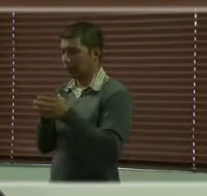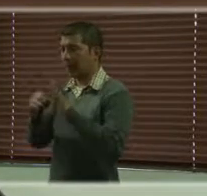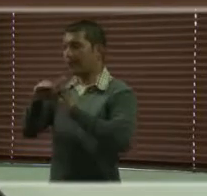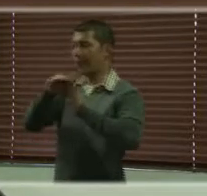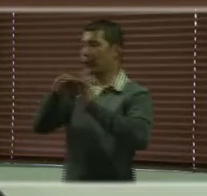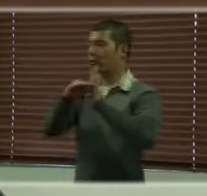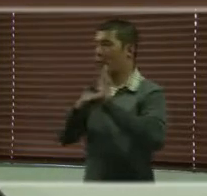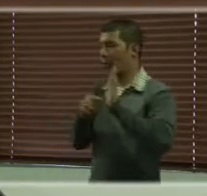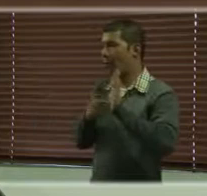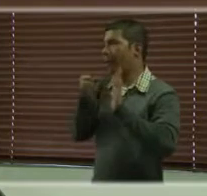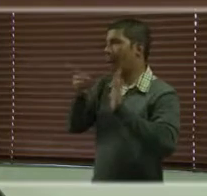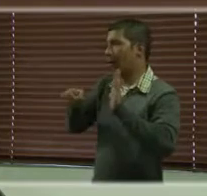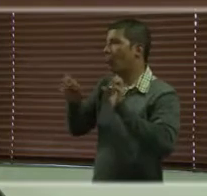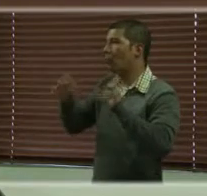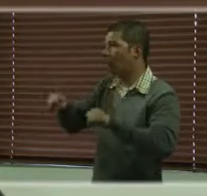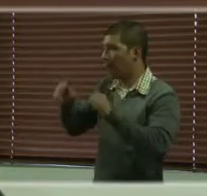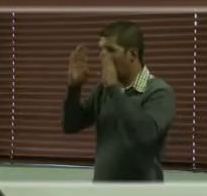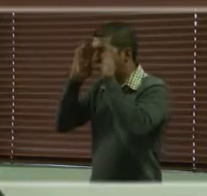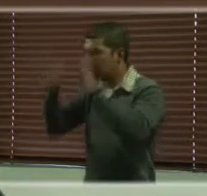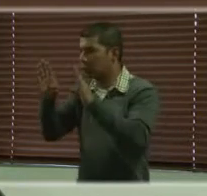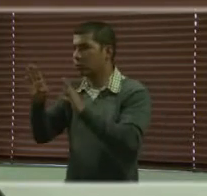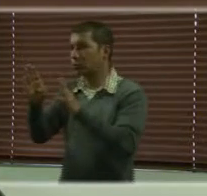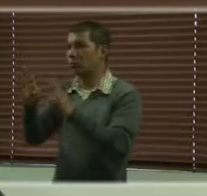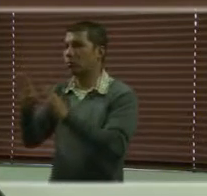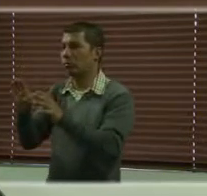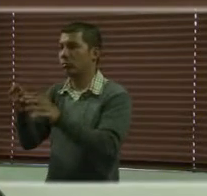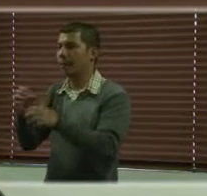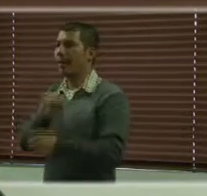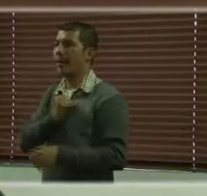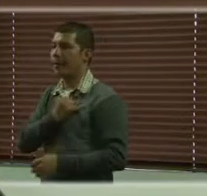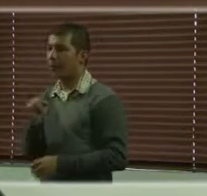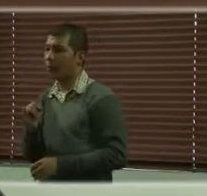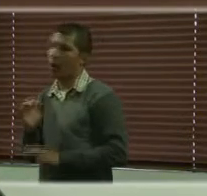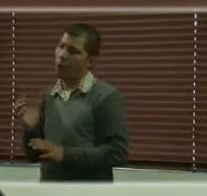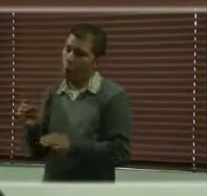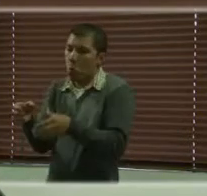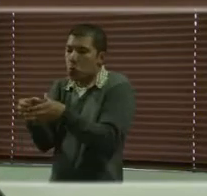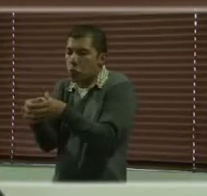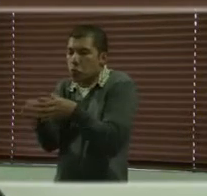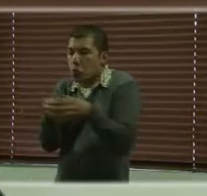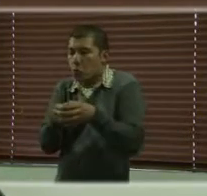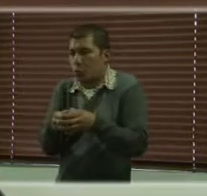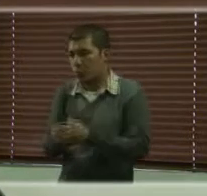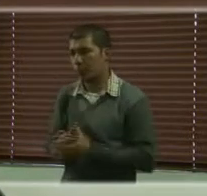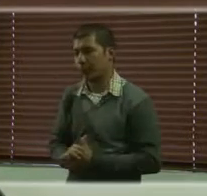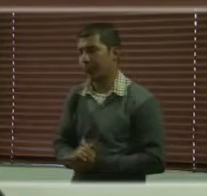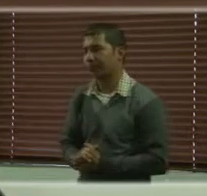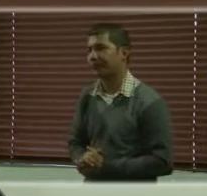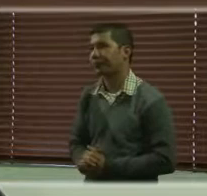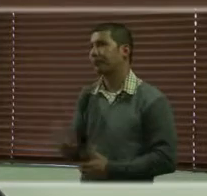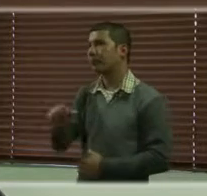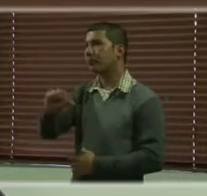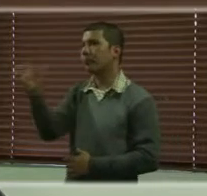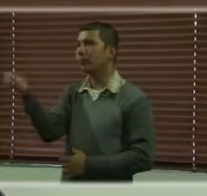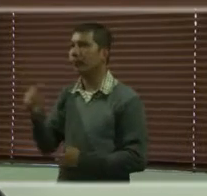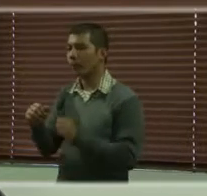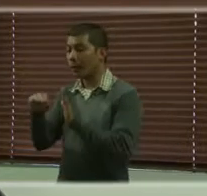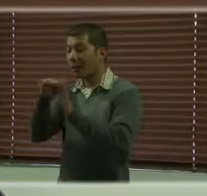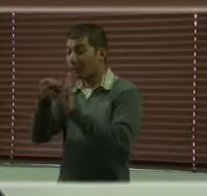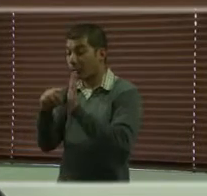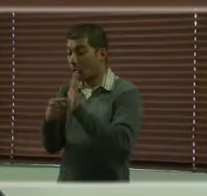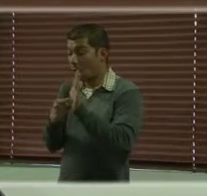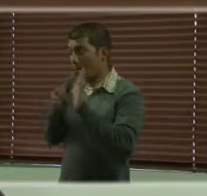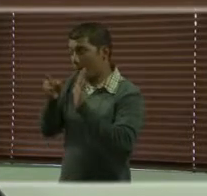opcional y el otro mecanismo que está disponible y que también estáis definido por el protocolo